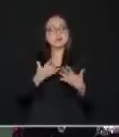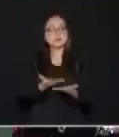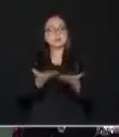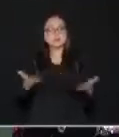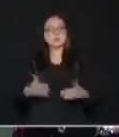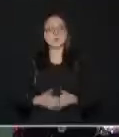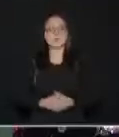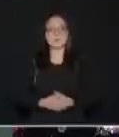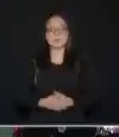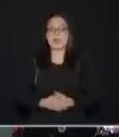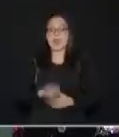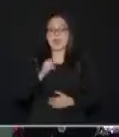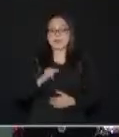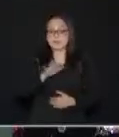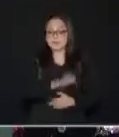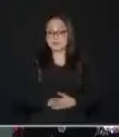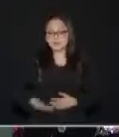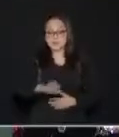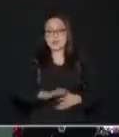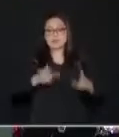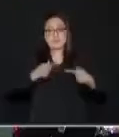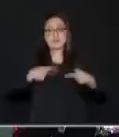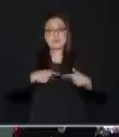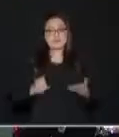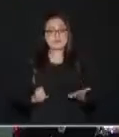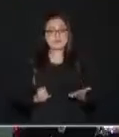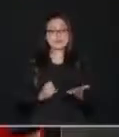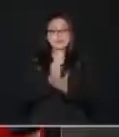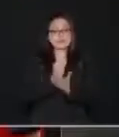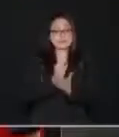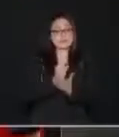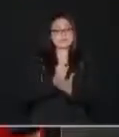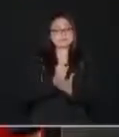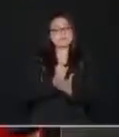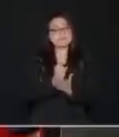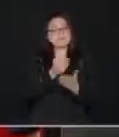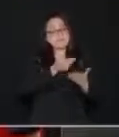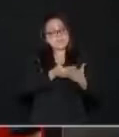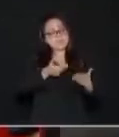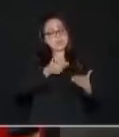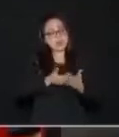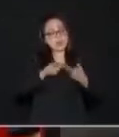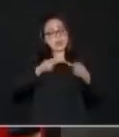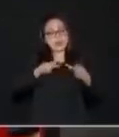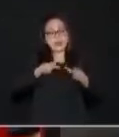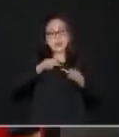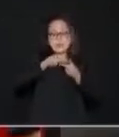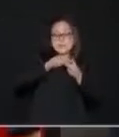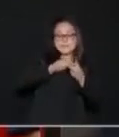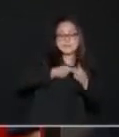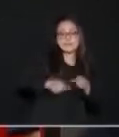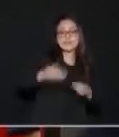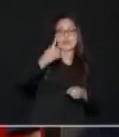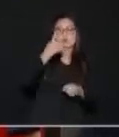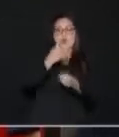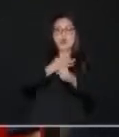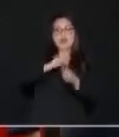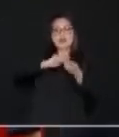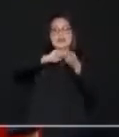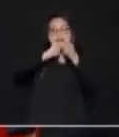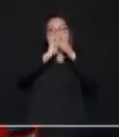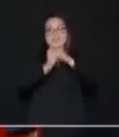por mandato del pueblo iniciamos hoy la cuarta transformación política de